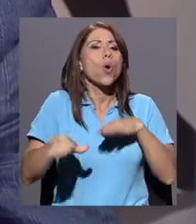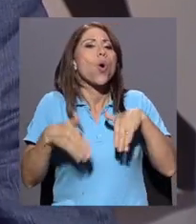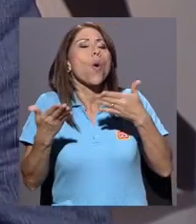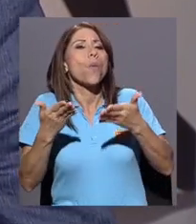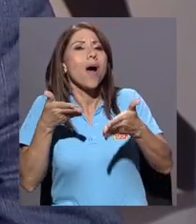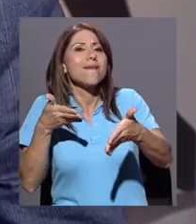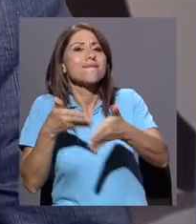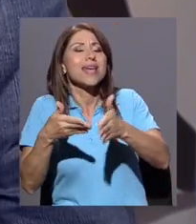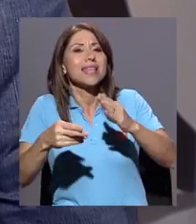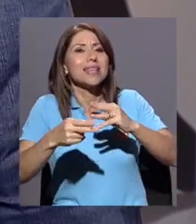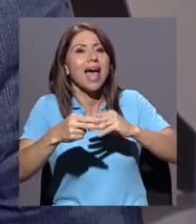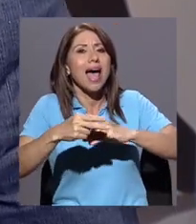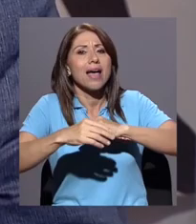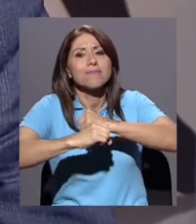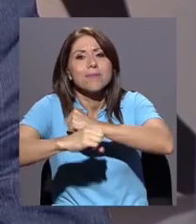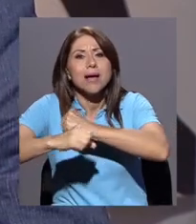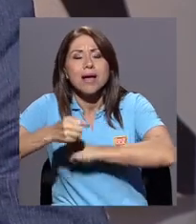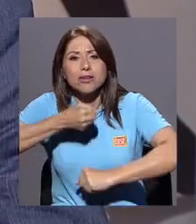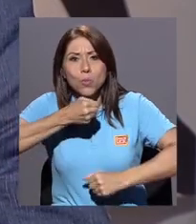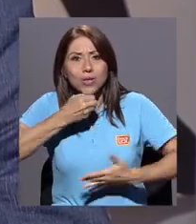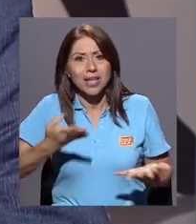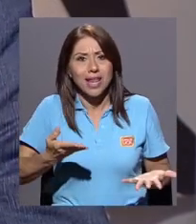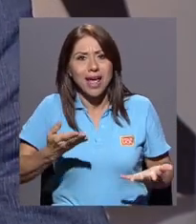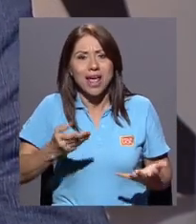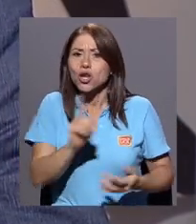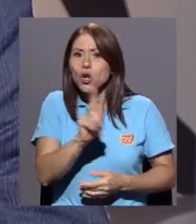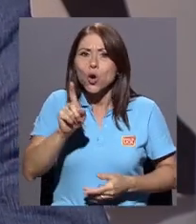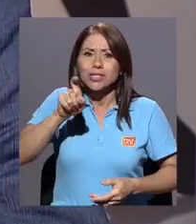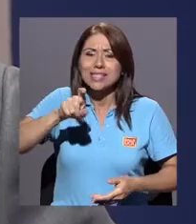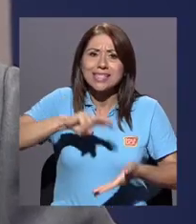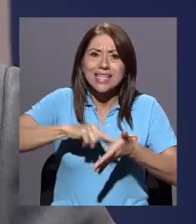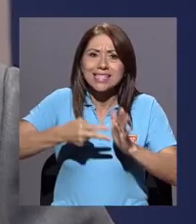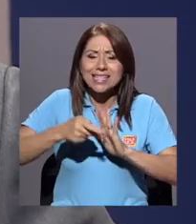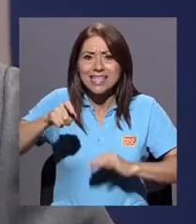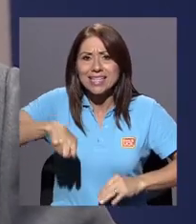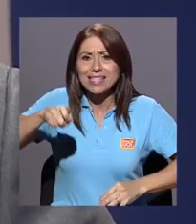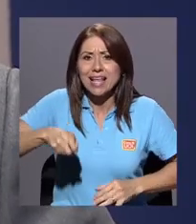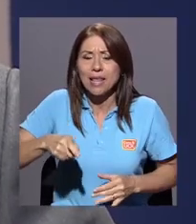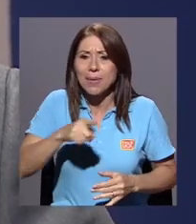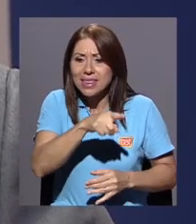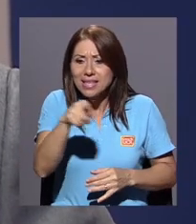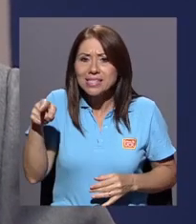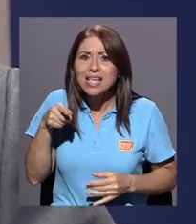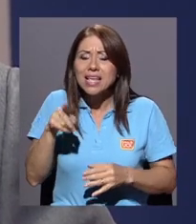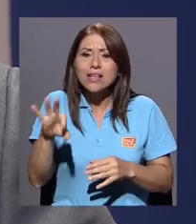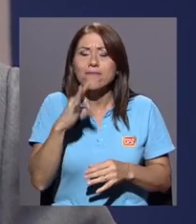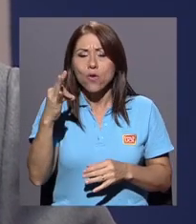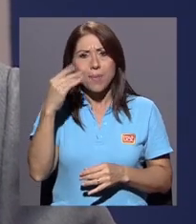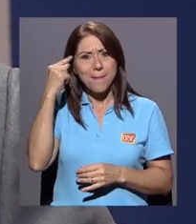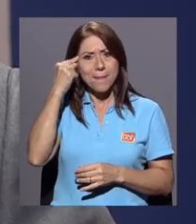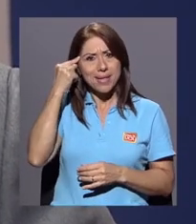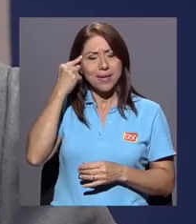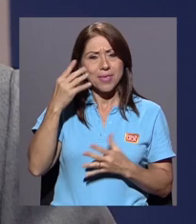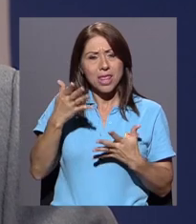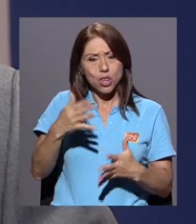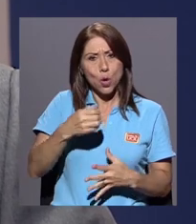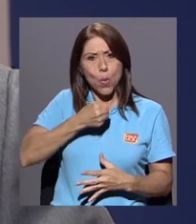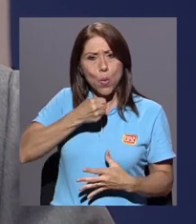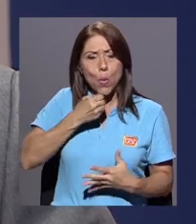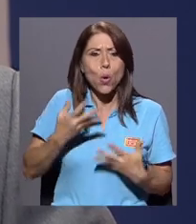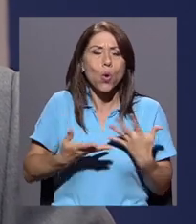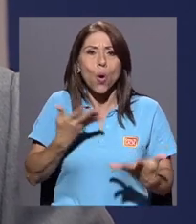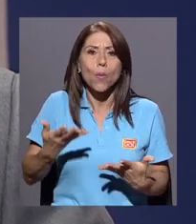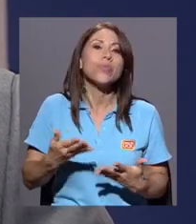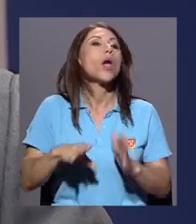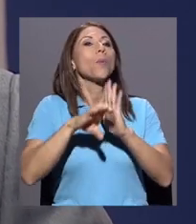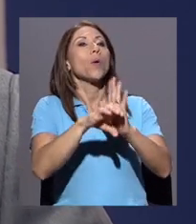Entonces, que la reportería no necesariamente sigue la línea editorial a pie juntilla. Uh-huh. Está cambiando eso en Estados Unidos. ¿Me puede dar un ejemplo?